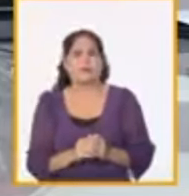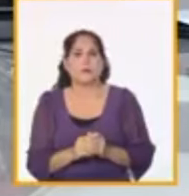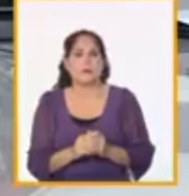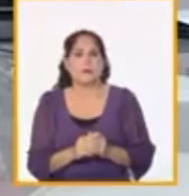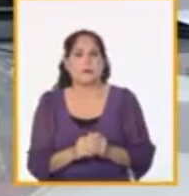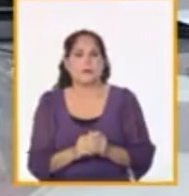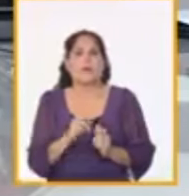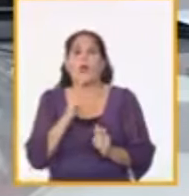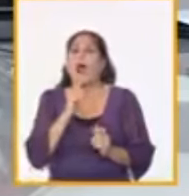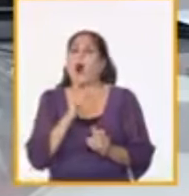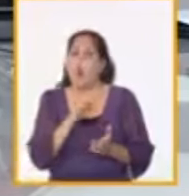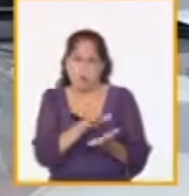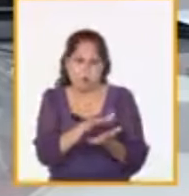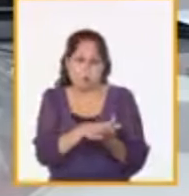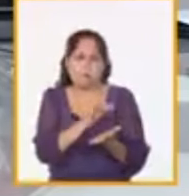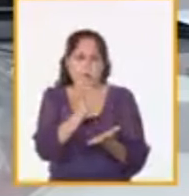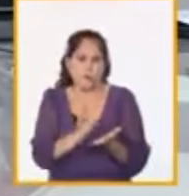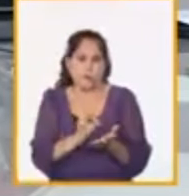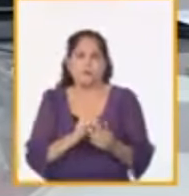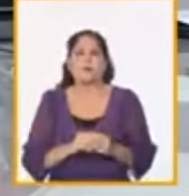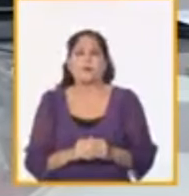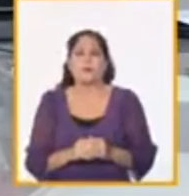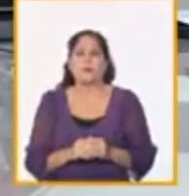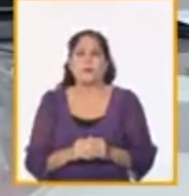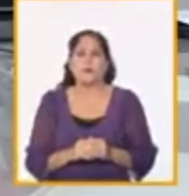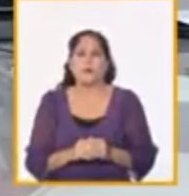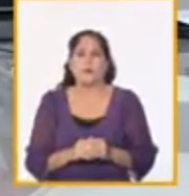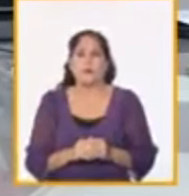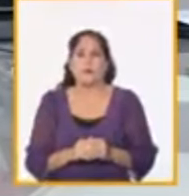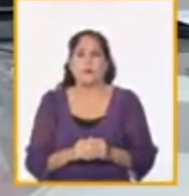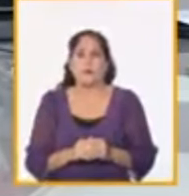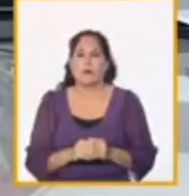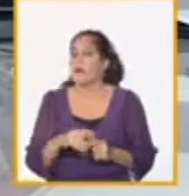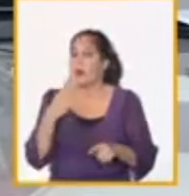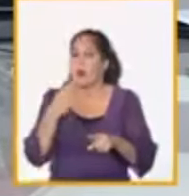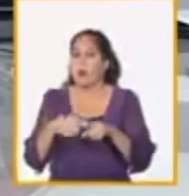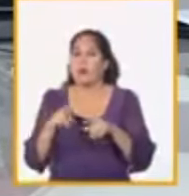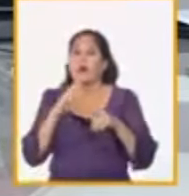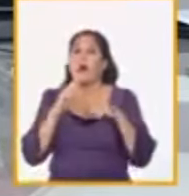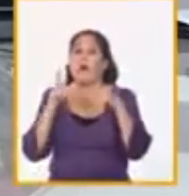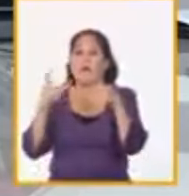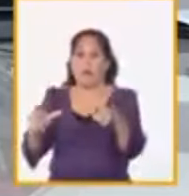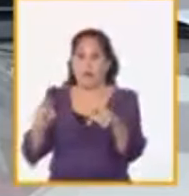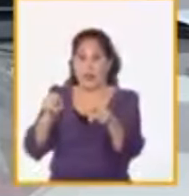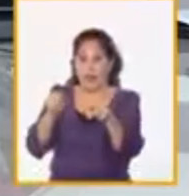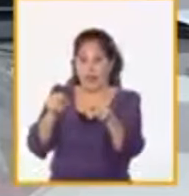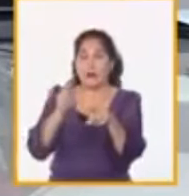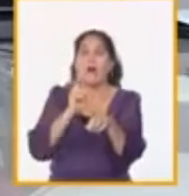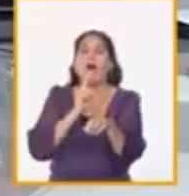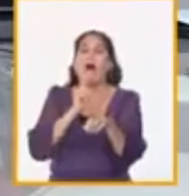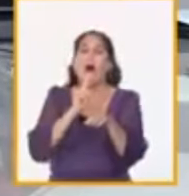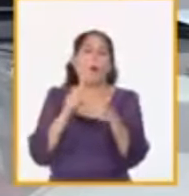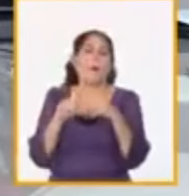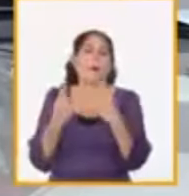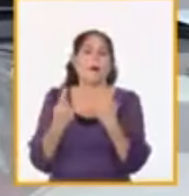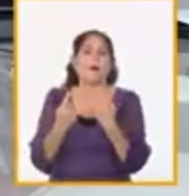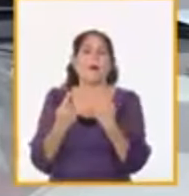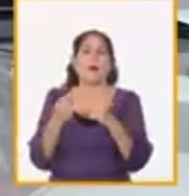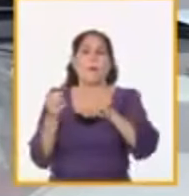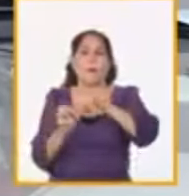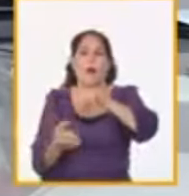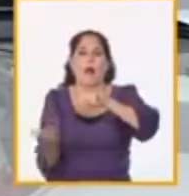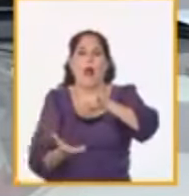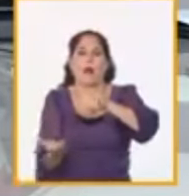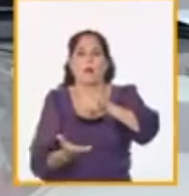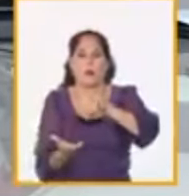agua que se necesita para el abasto de la población. De igual forma, está garantizado el agua para el abasto a la caña,